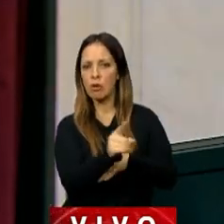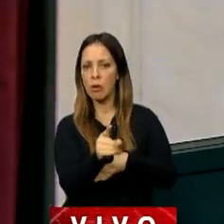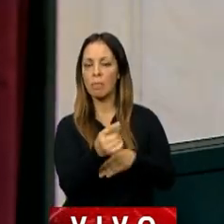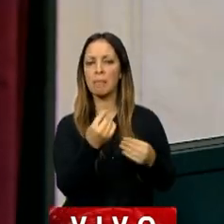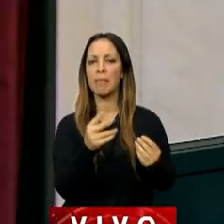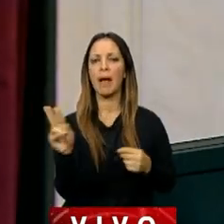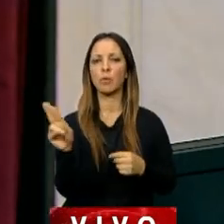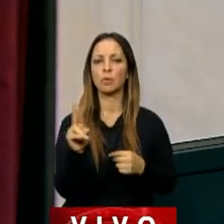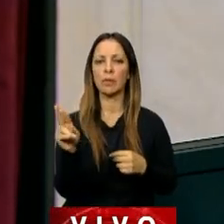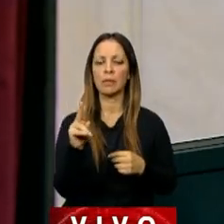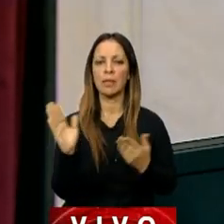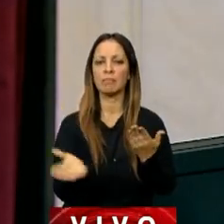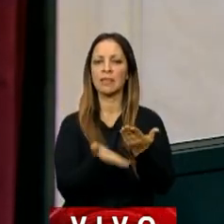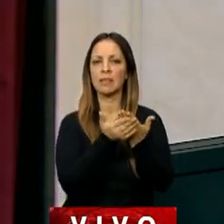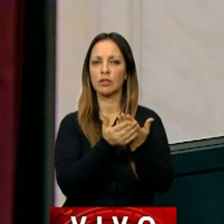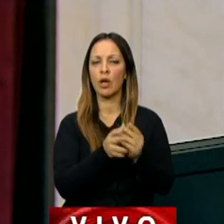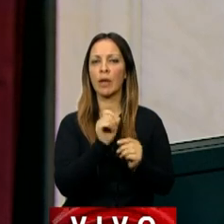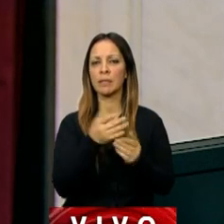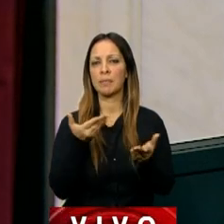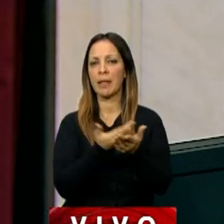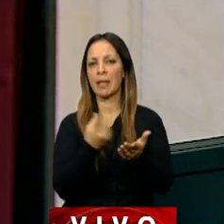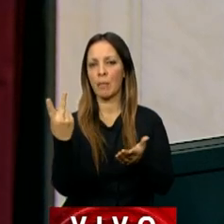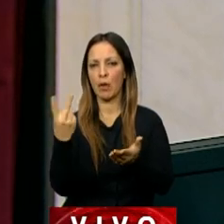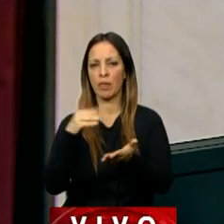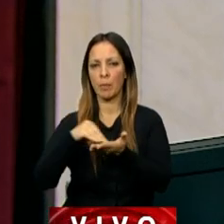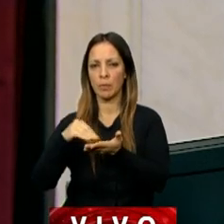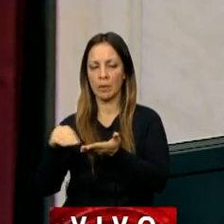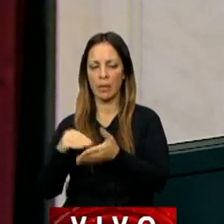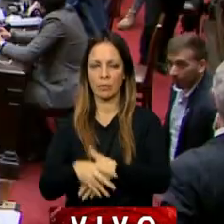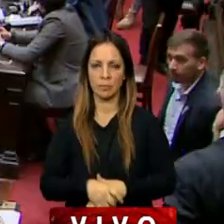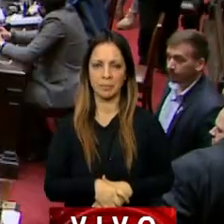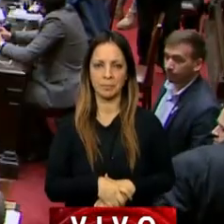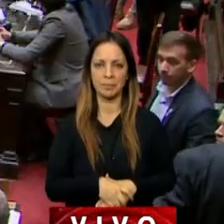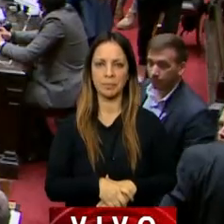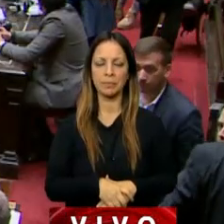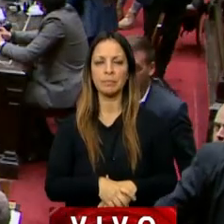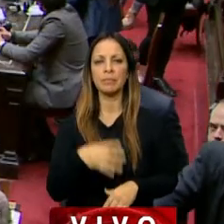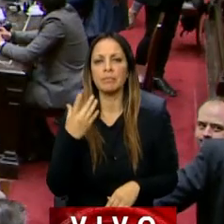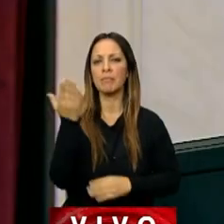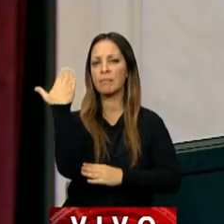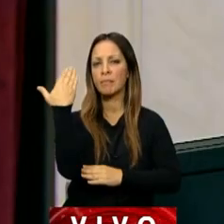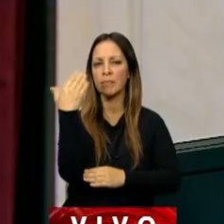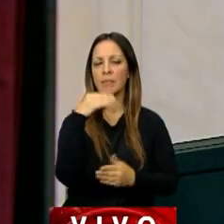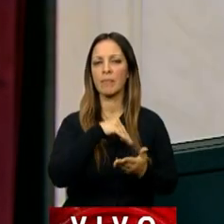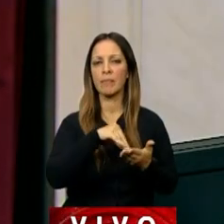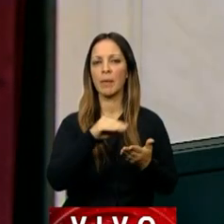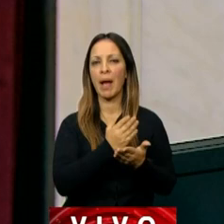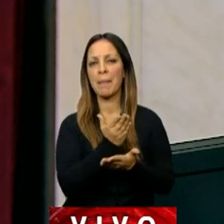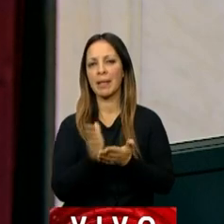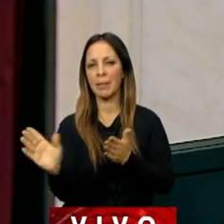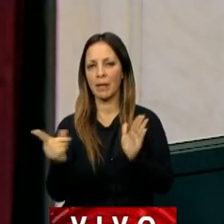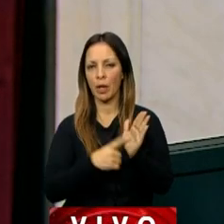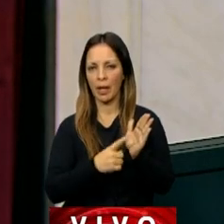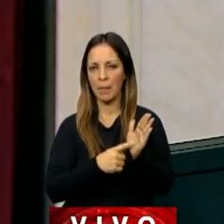para autorizar las inserciones solicitadas por los señores diputados y diputadas. En el uso de la palabra para un apartamiento